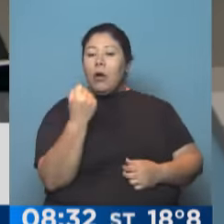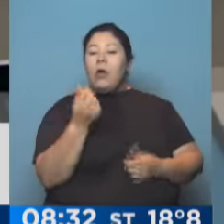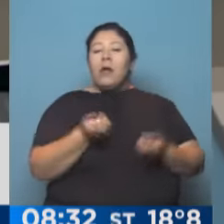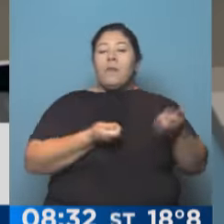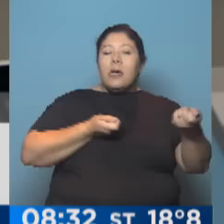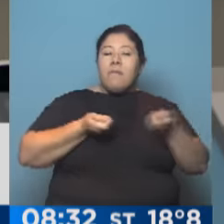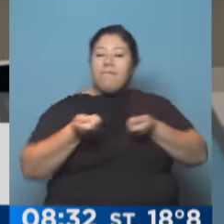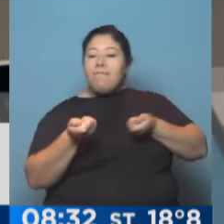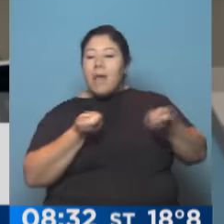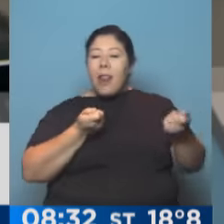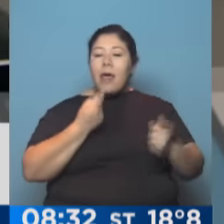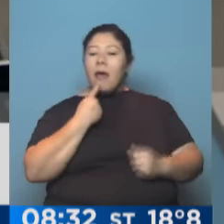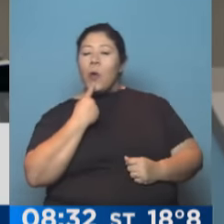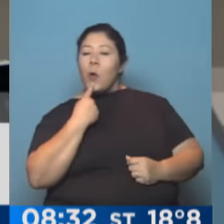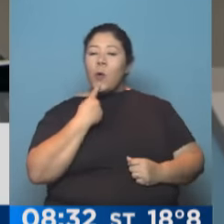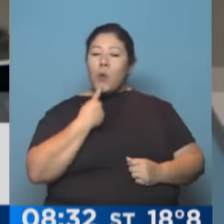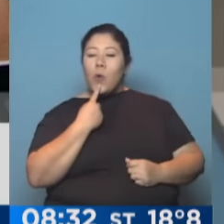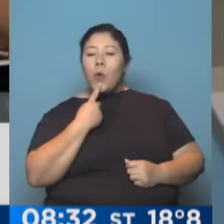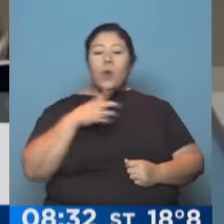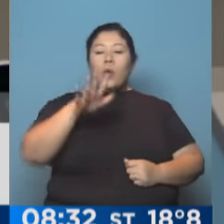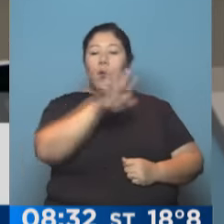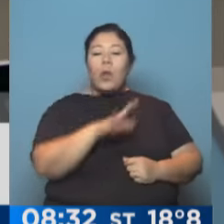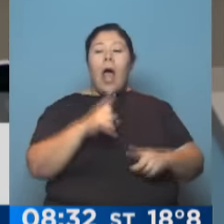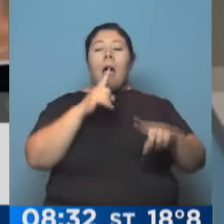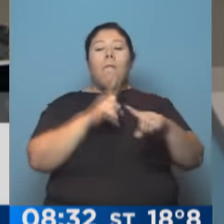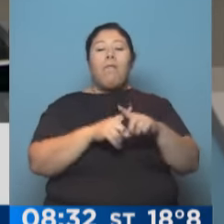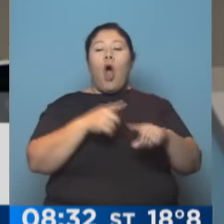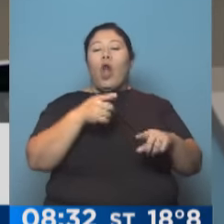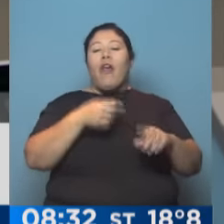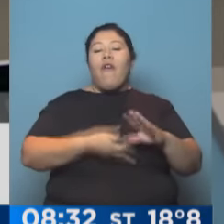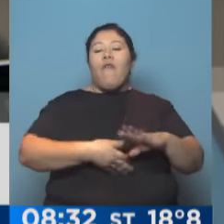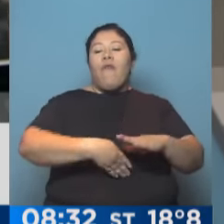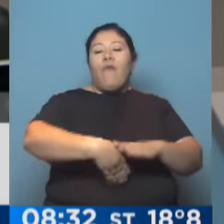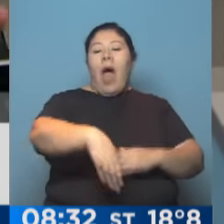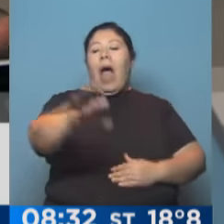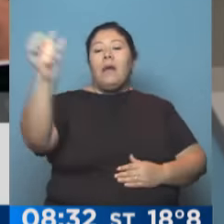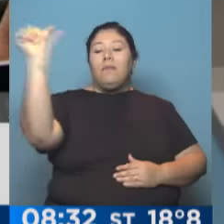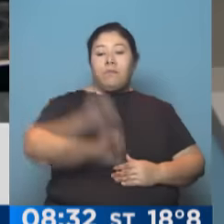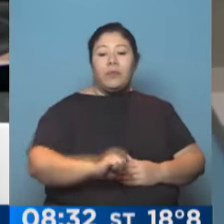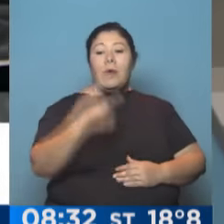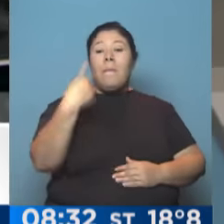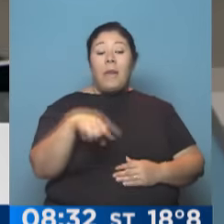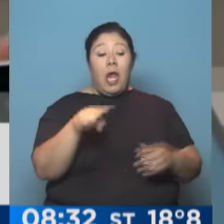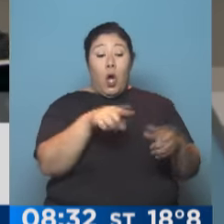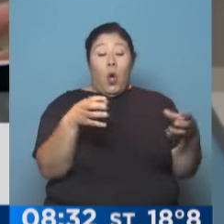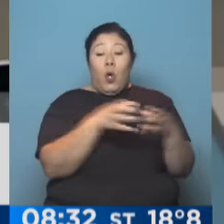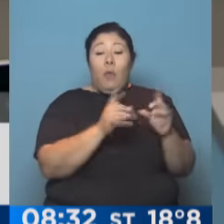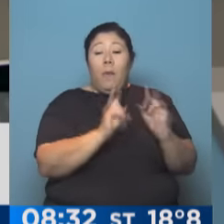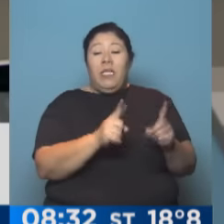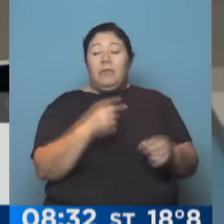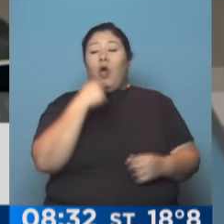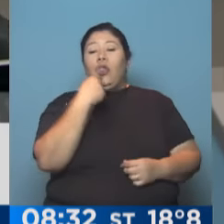clima de eh que la mega devola es inevitable ya se viene Pero ellos mismos están generando las condiciones para decir